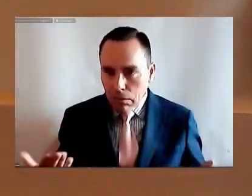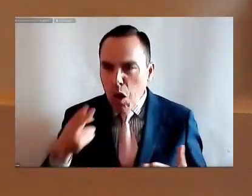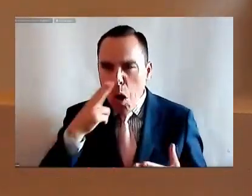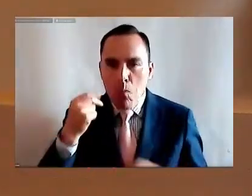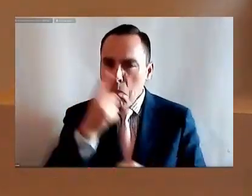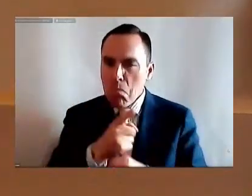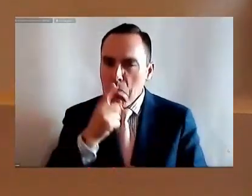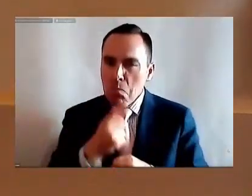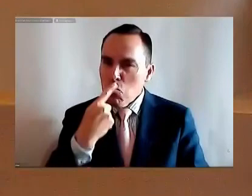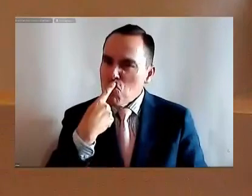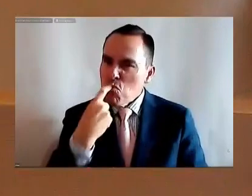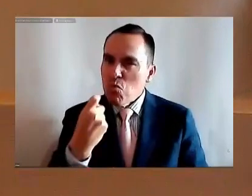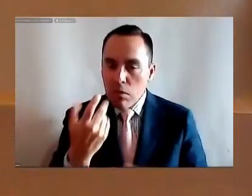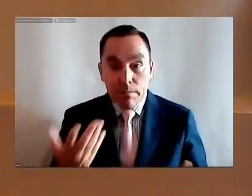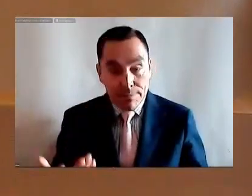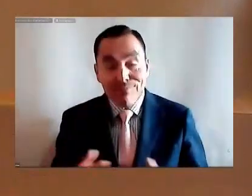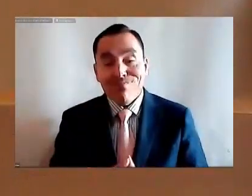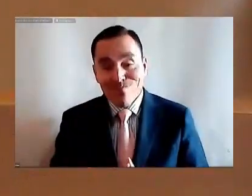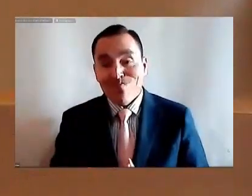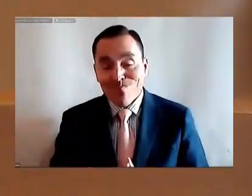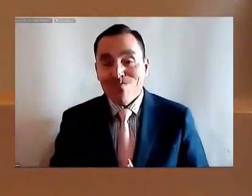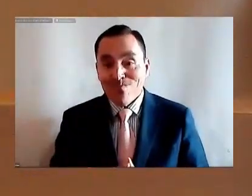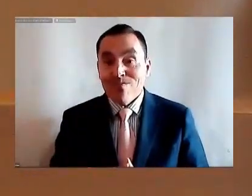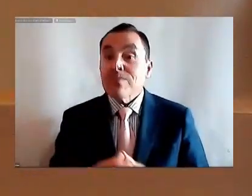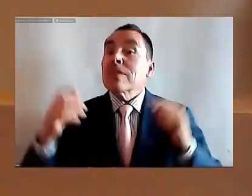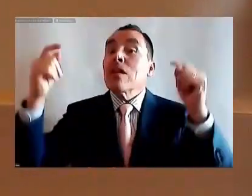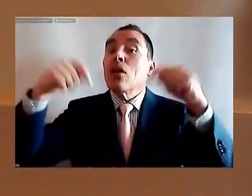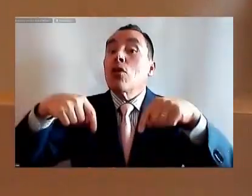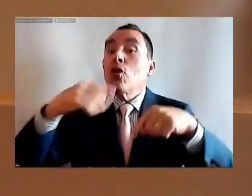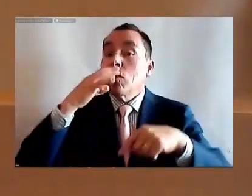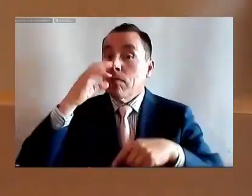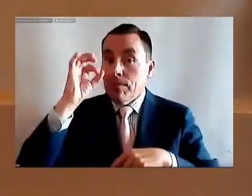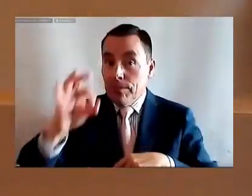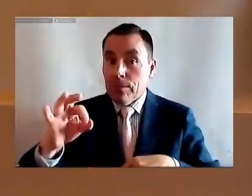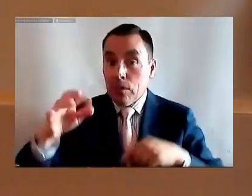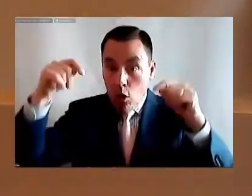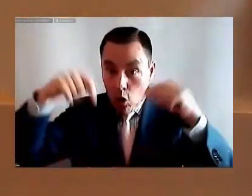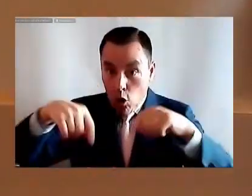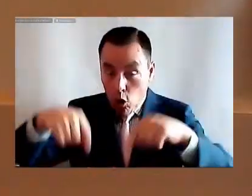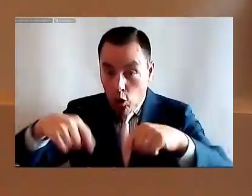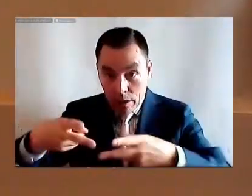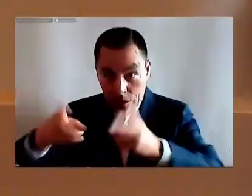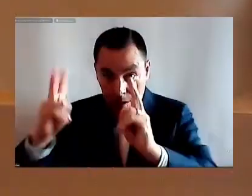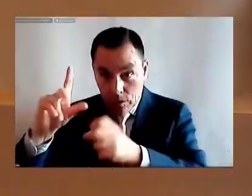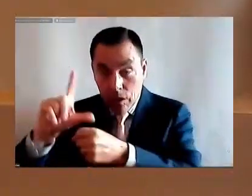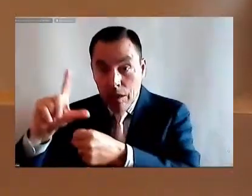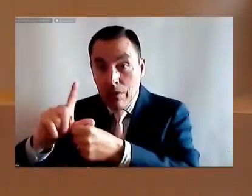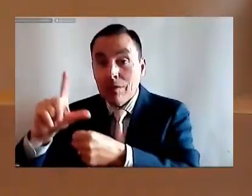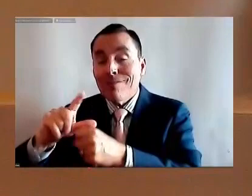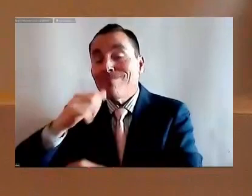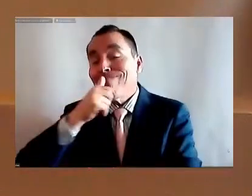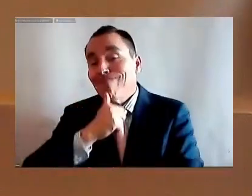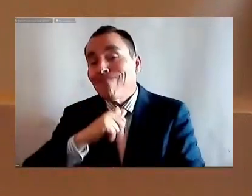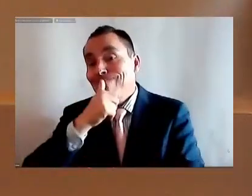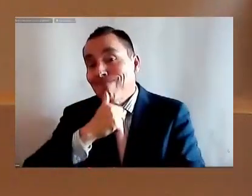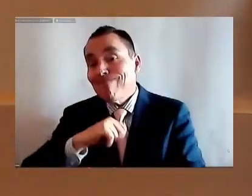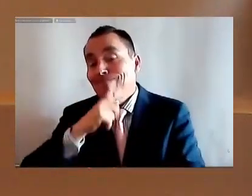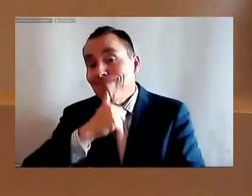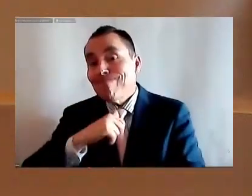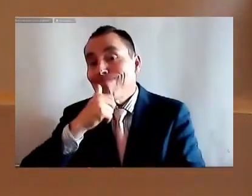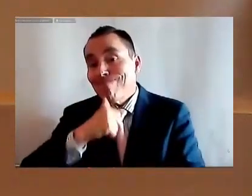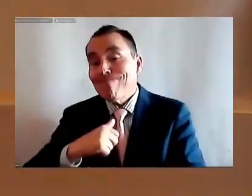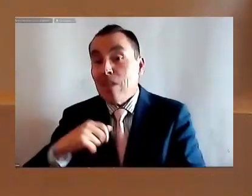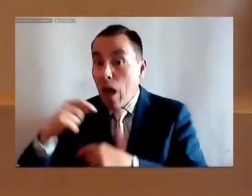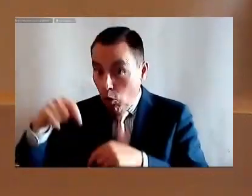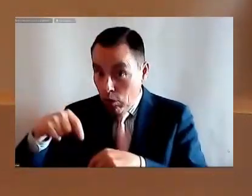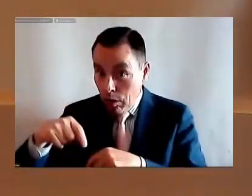trabajo. Así que yo diría que claramente el derecho laboral está en deuda. Ha habido algunos avances, pero que yo creo que